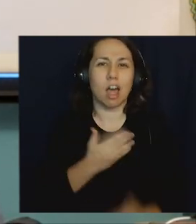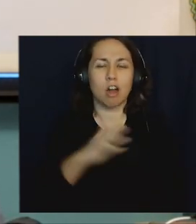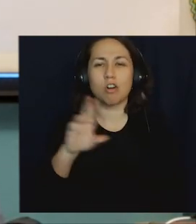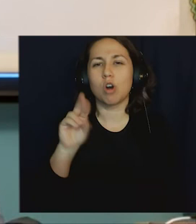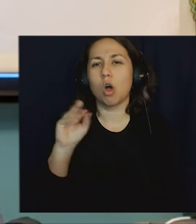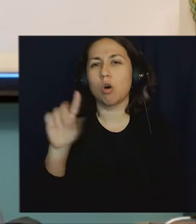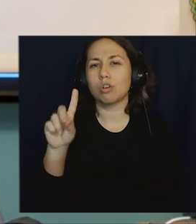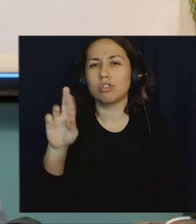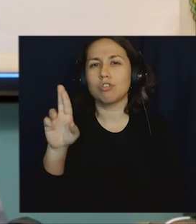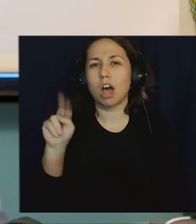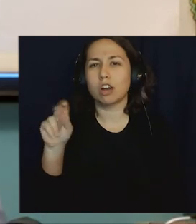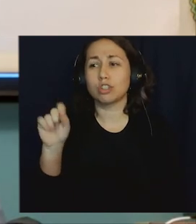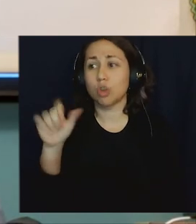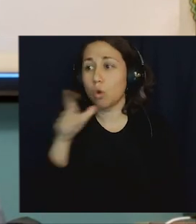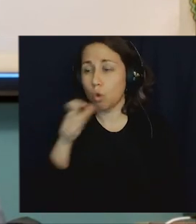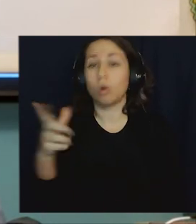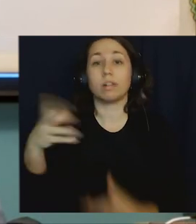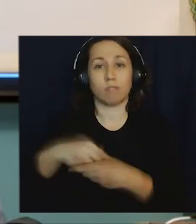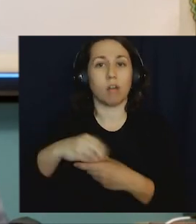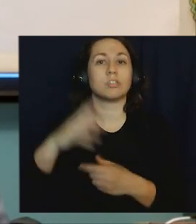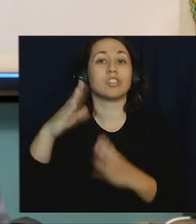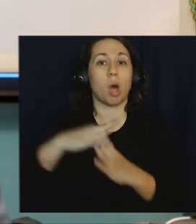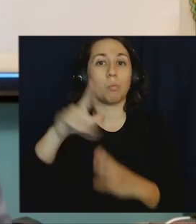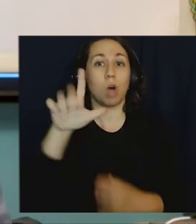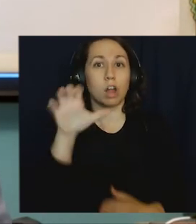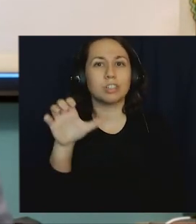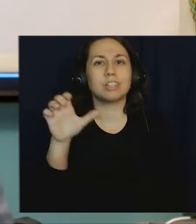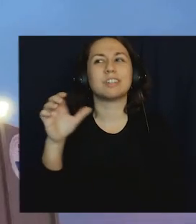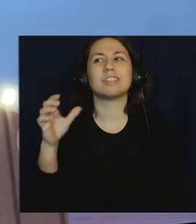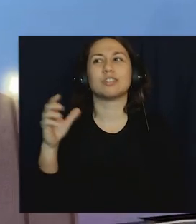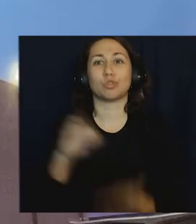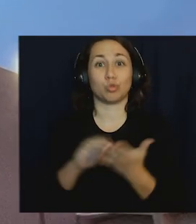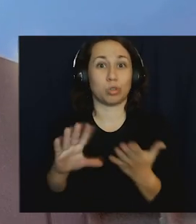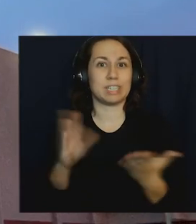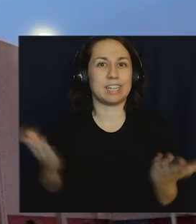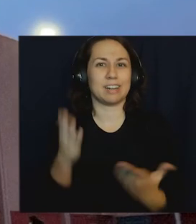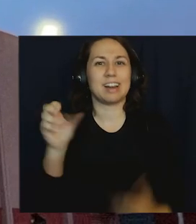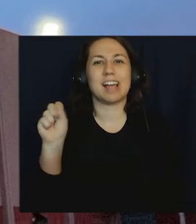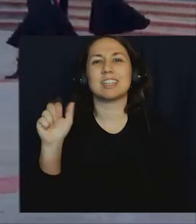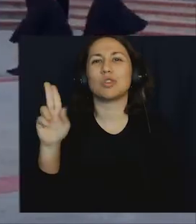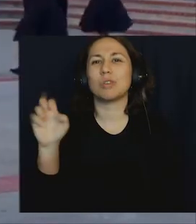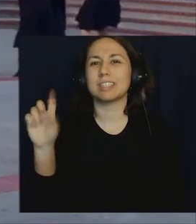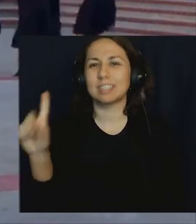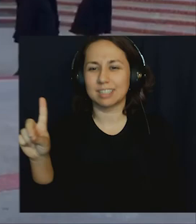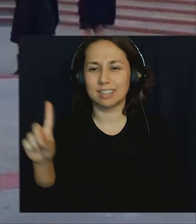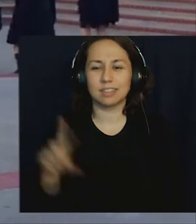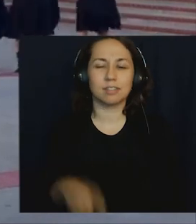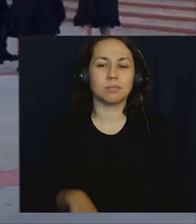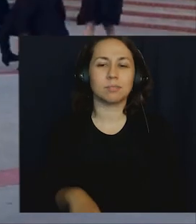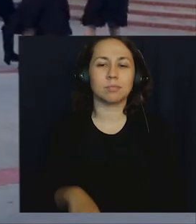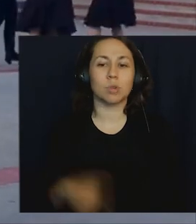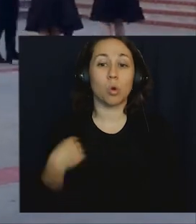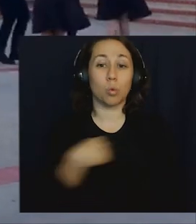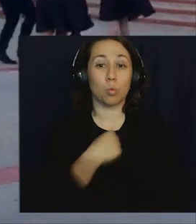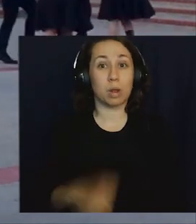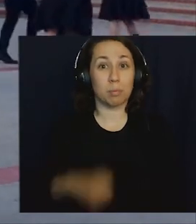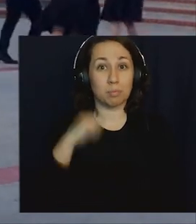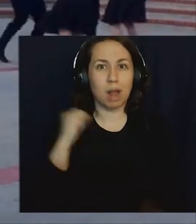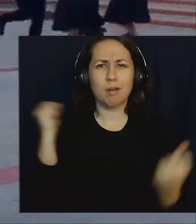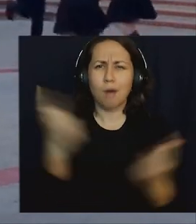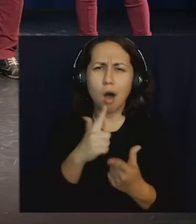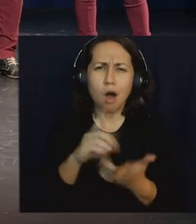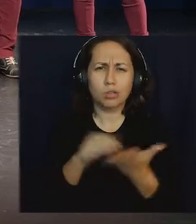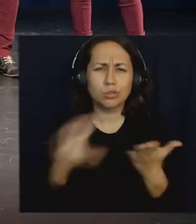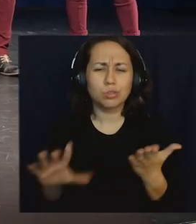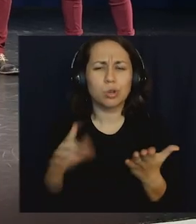mejores alumnos del Distrito de Santa Ana. Estamos orgullosos de todos nuestros alumnos por su arduo trabajo, su compromiso, dedicación